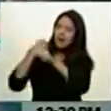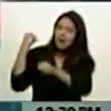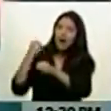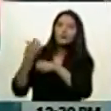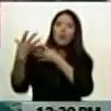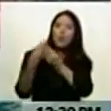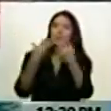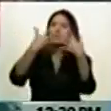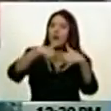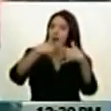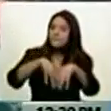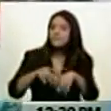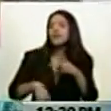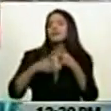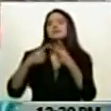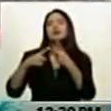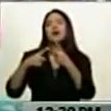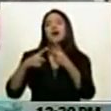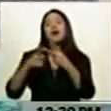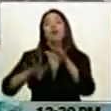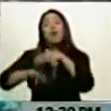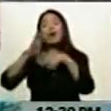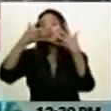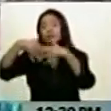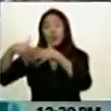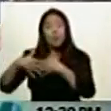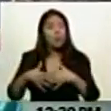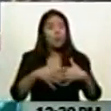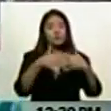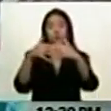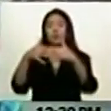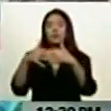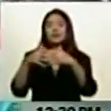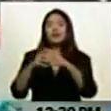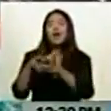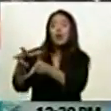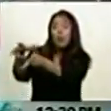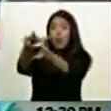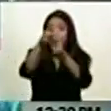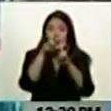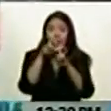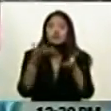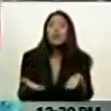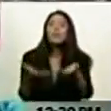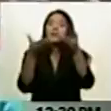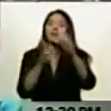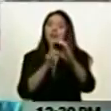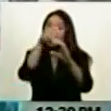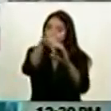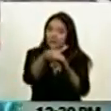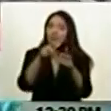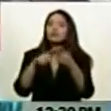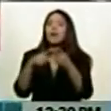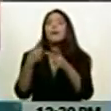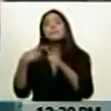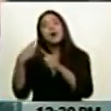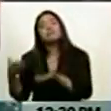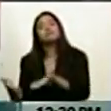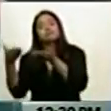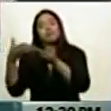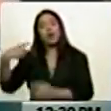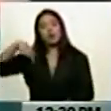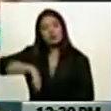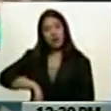los empresarios, trabajando con los 14 motores, aumentando y cobrando la gasolina, aumentando los salarios, para